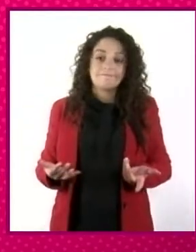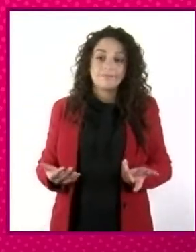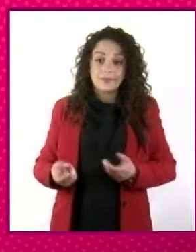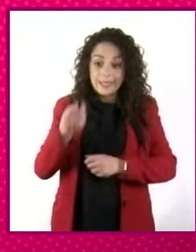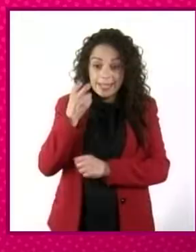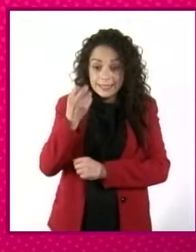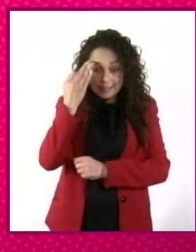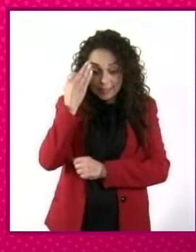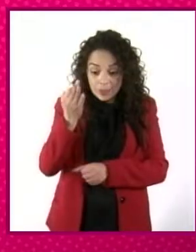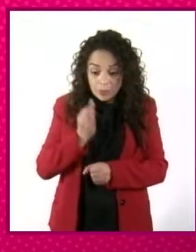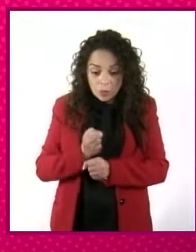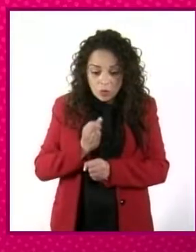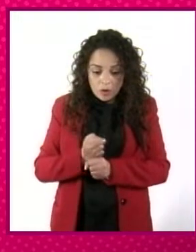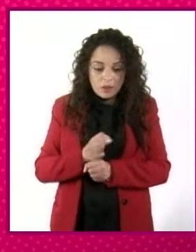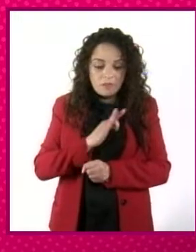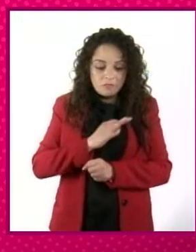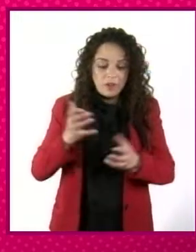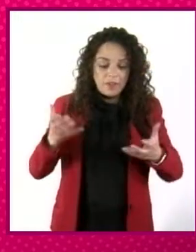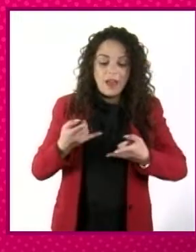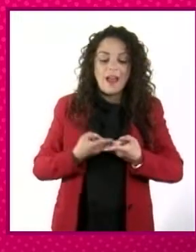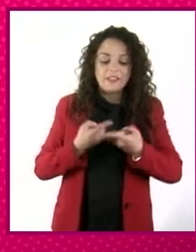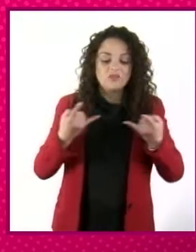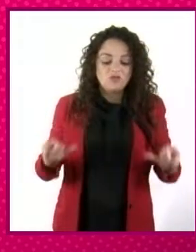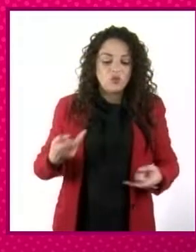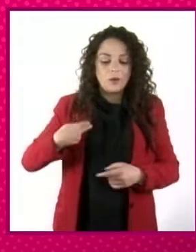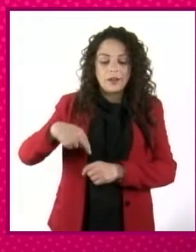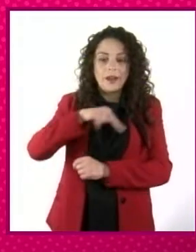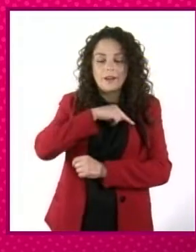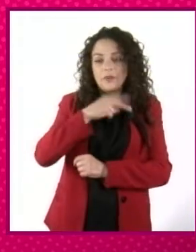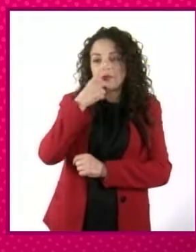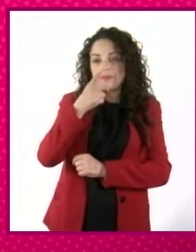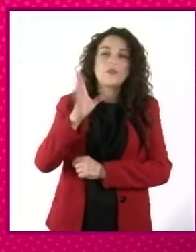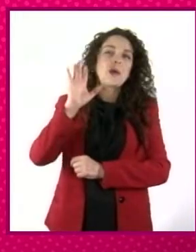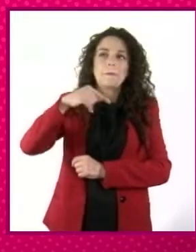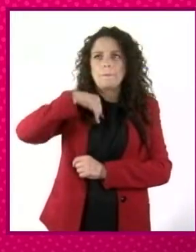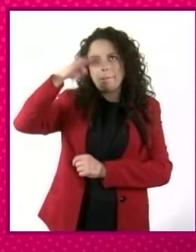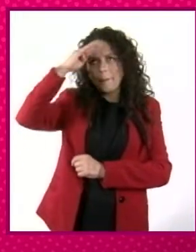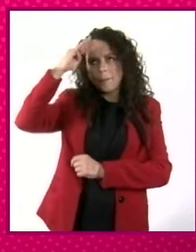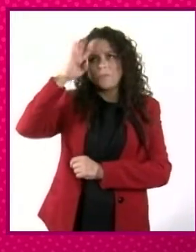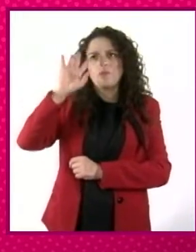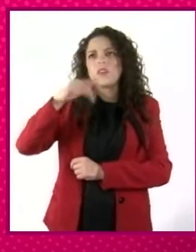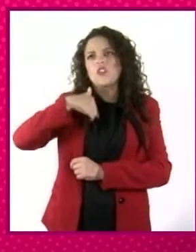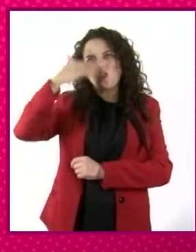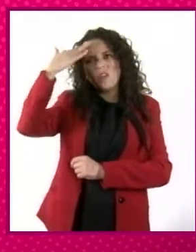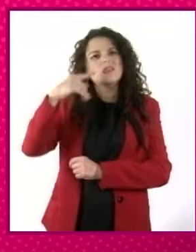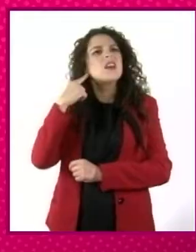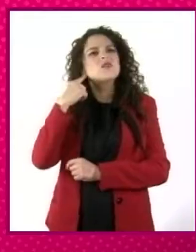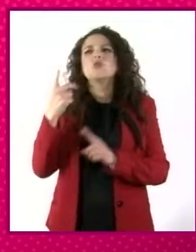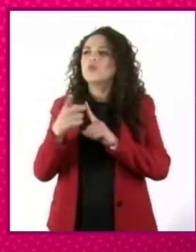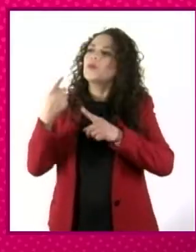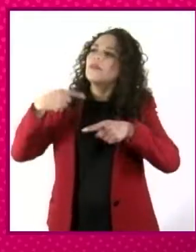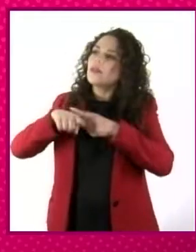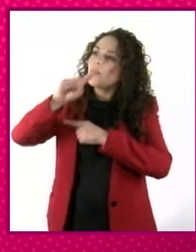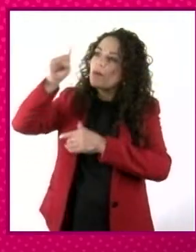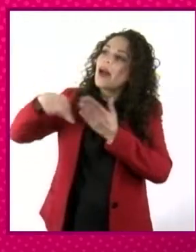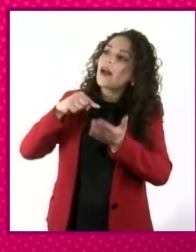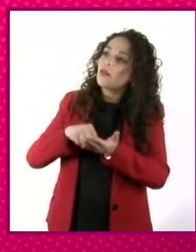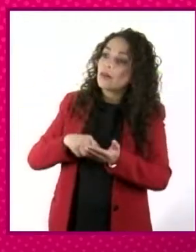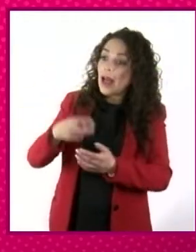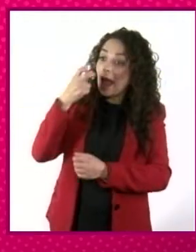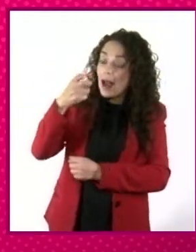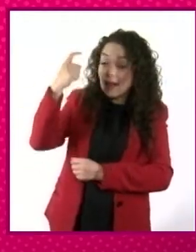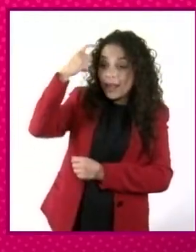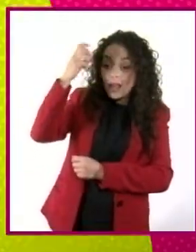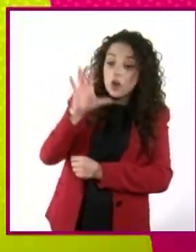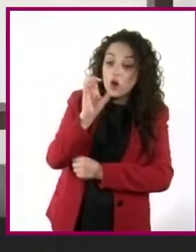momento en el que se puede hacer historia, en el que podemos decir, creo que yo he escuchado en dónde empezó esto, y eso es tener una conciencia